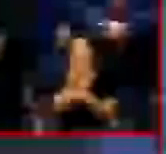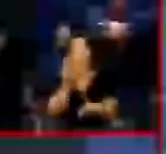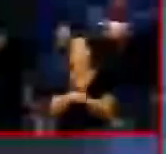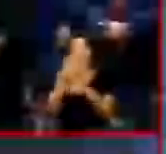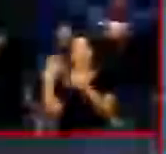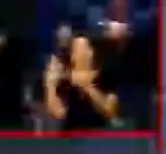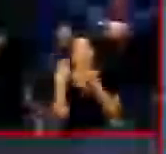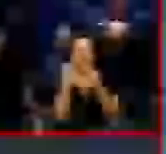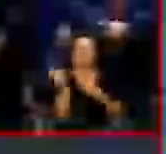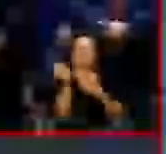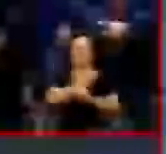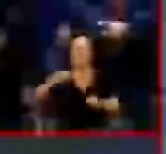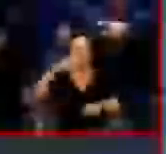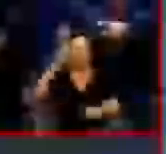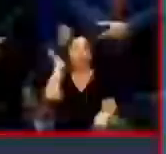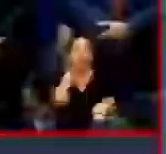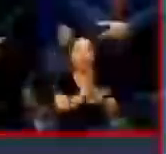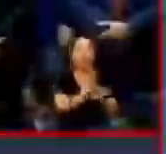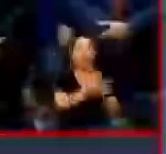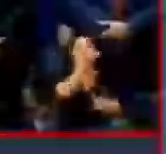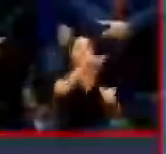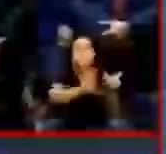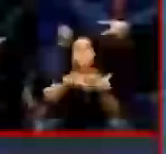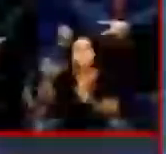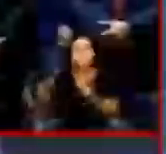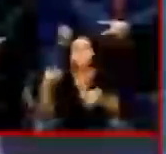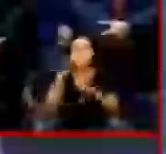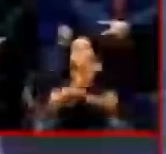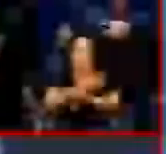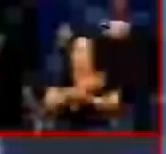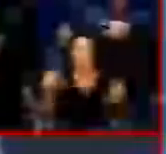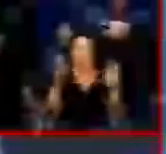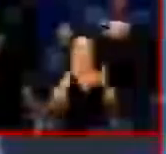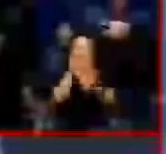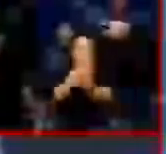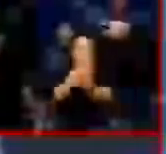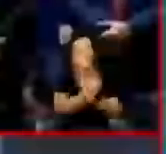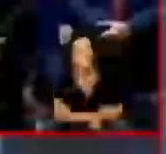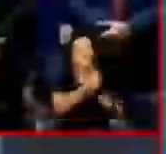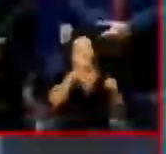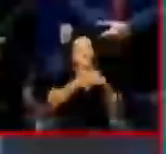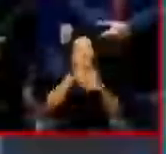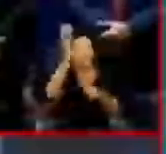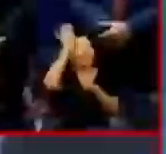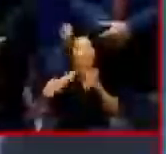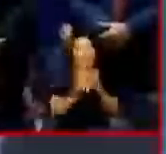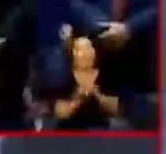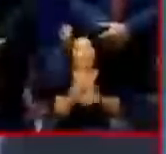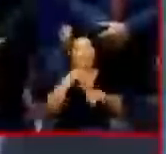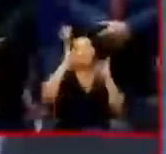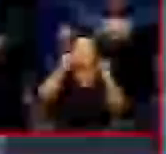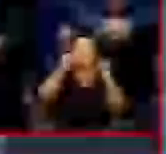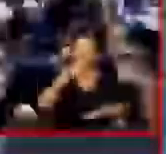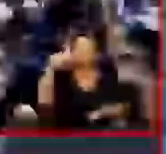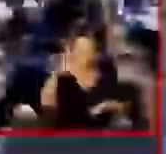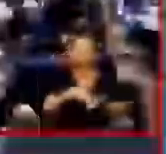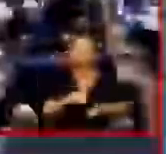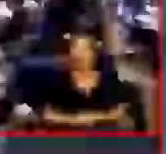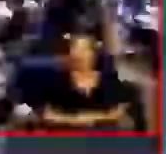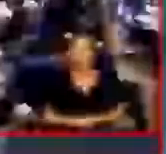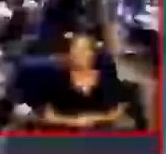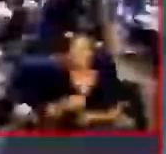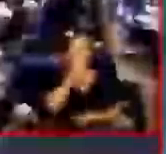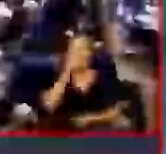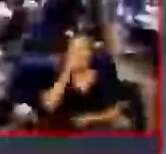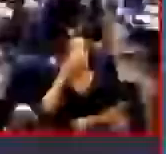presión donde corresponde, pero creo que la oposición hoy está caracterizada por tener muchos candidatos y muchos líderes